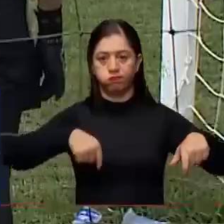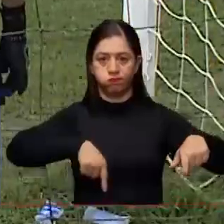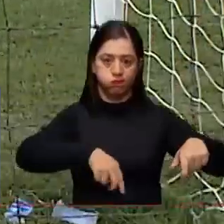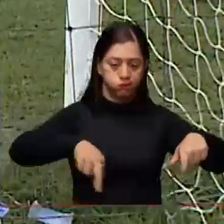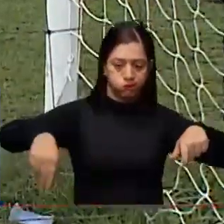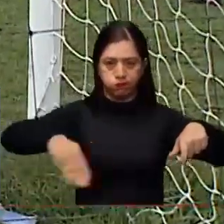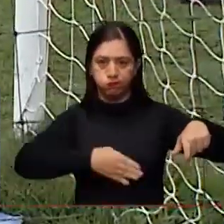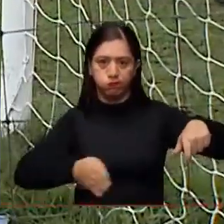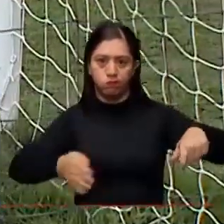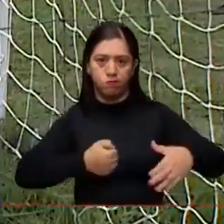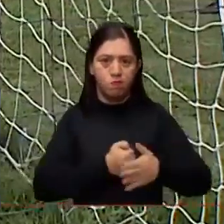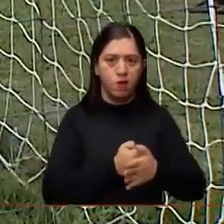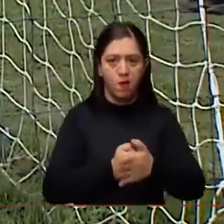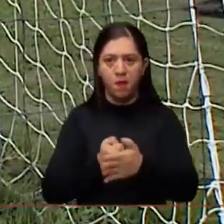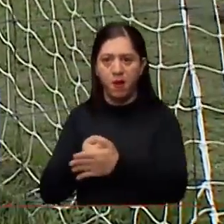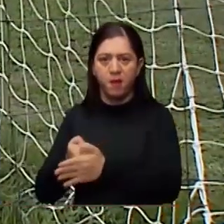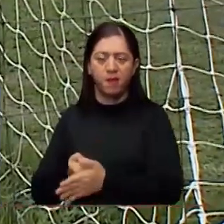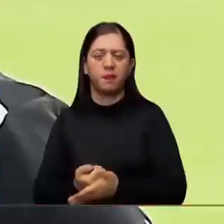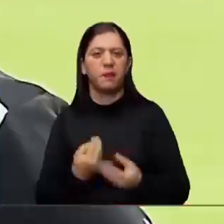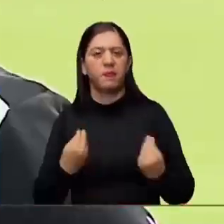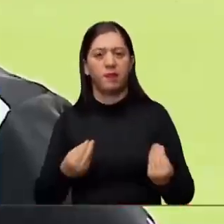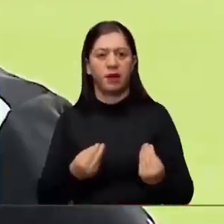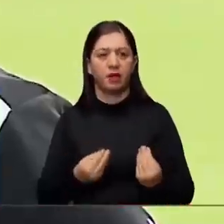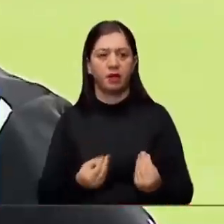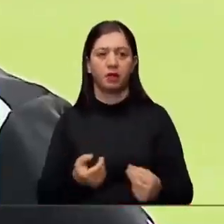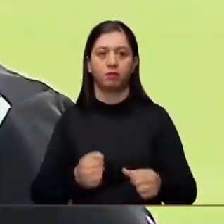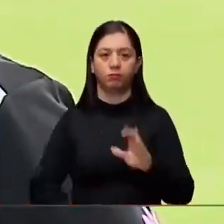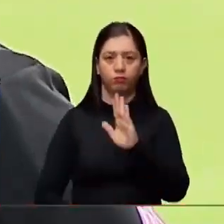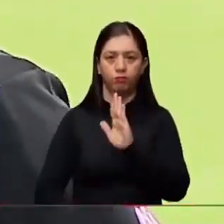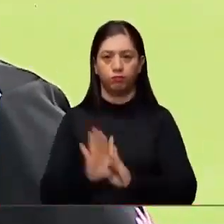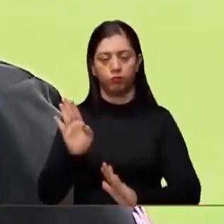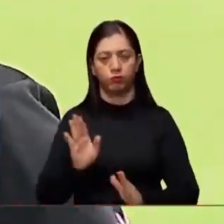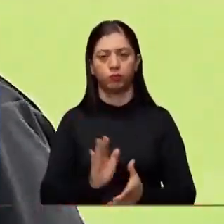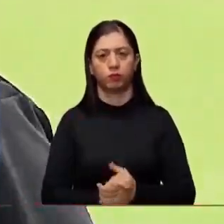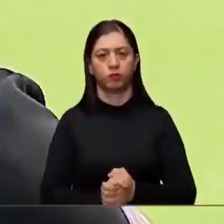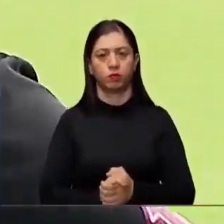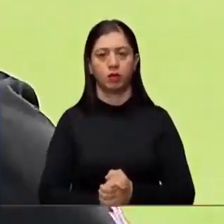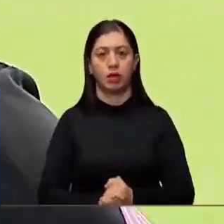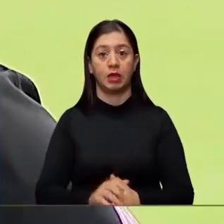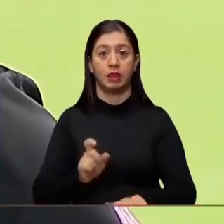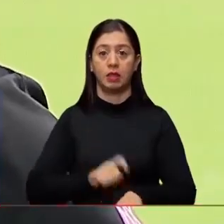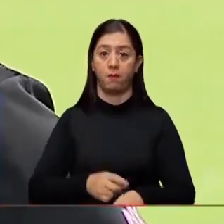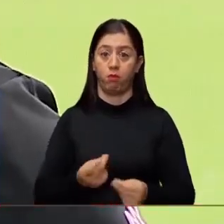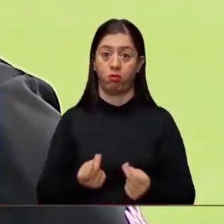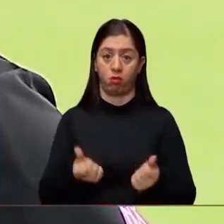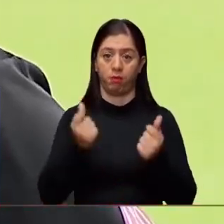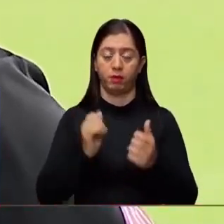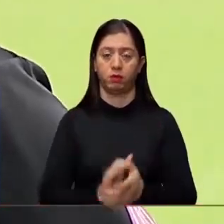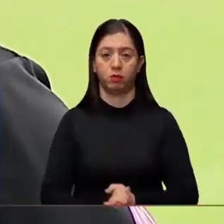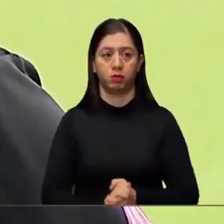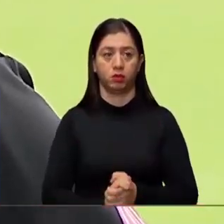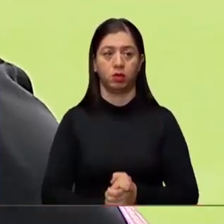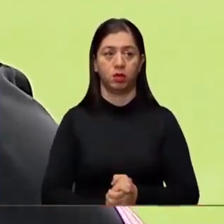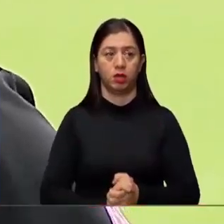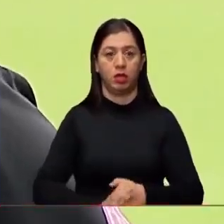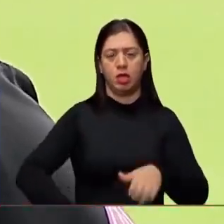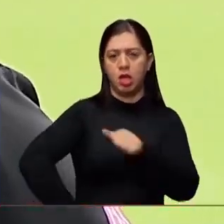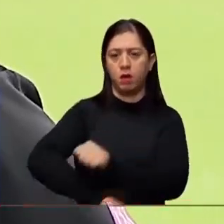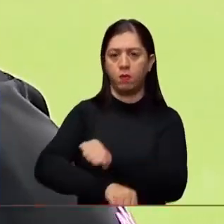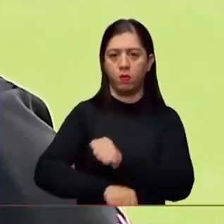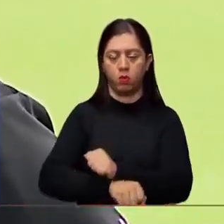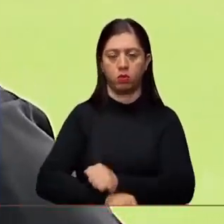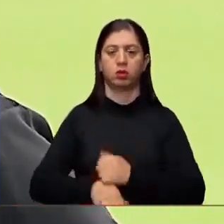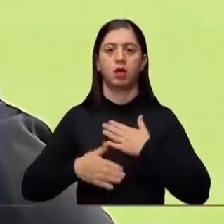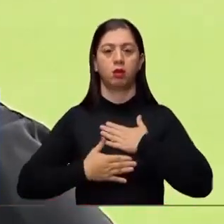que podamos así tratar de sacar el partido adelante en menos minutos y poder el resto del partido estar